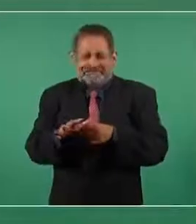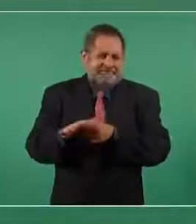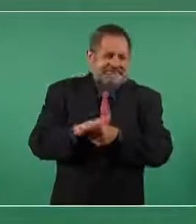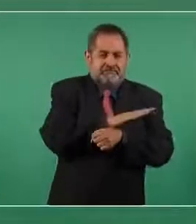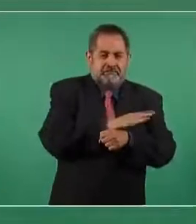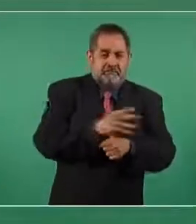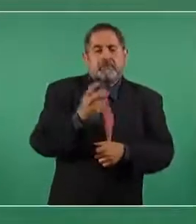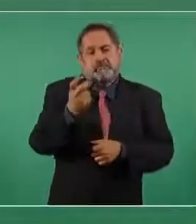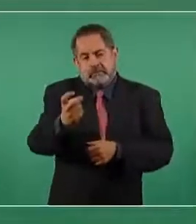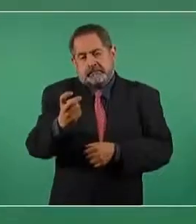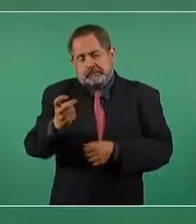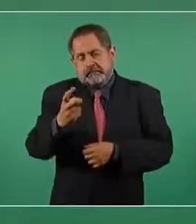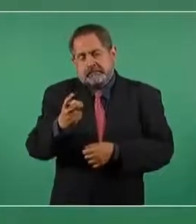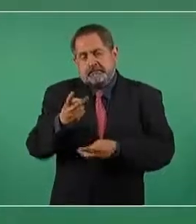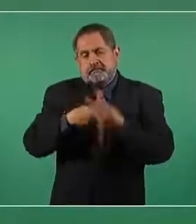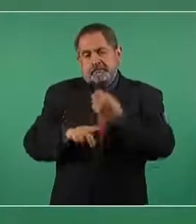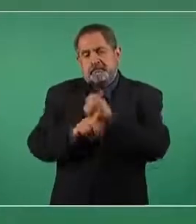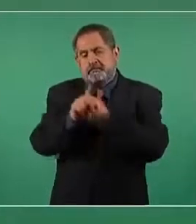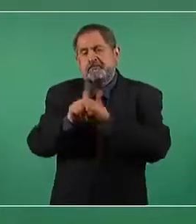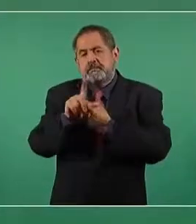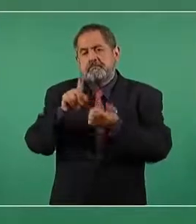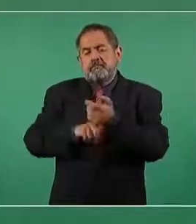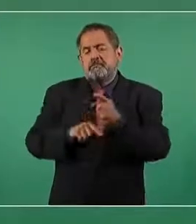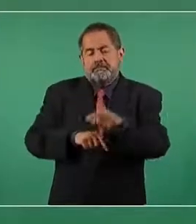Esto fue lo que provocó